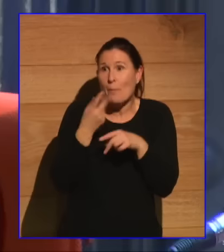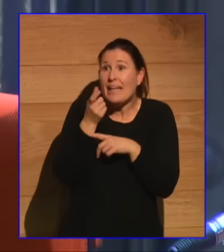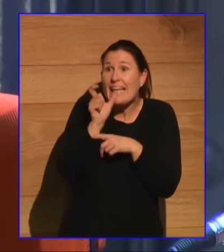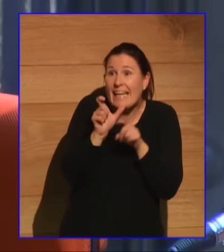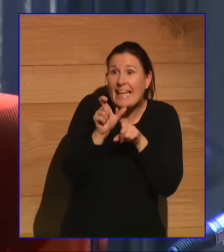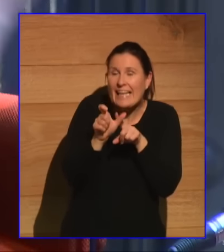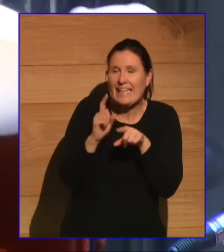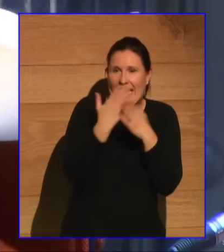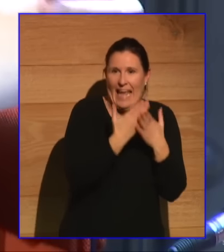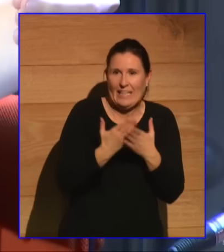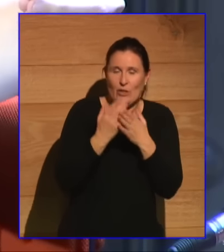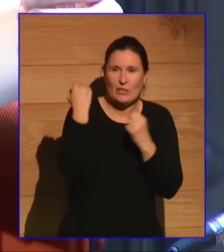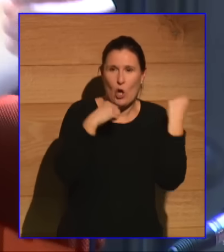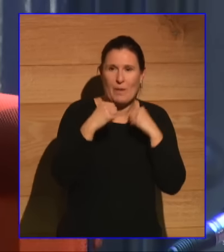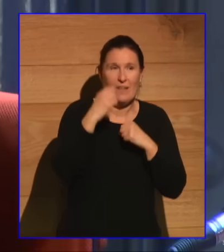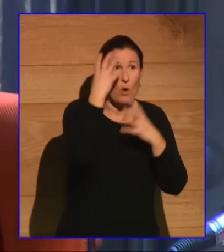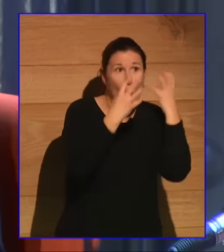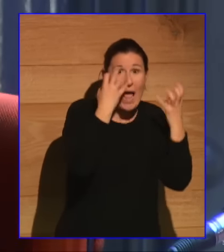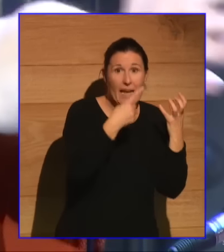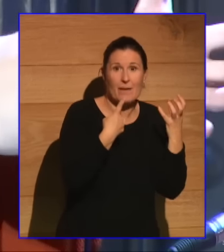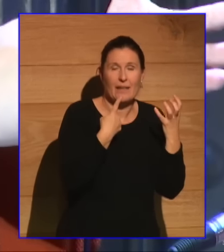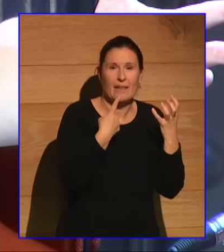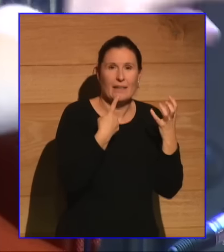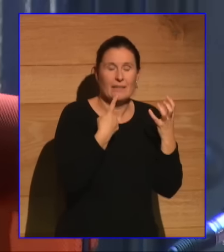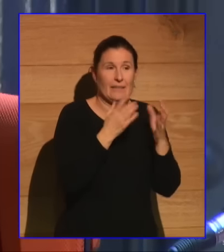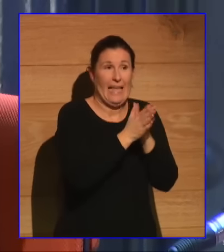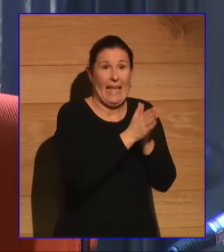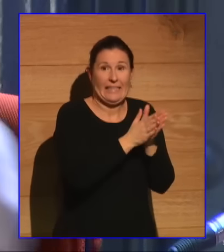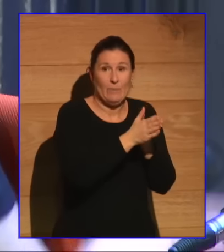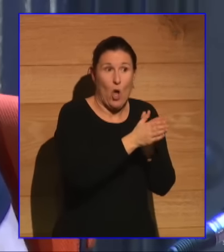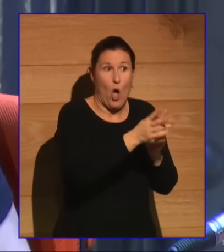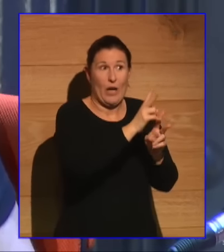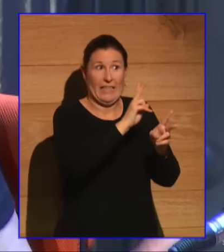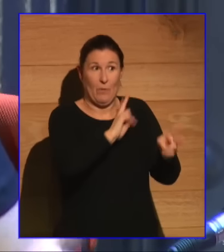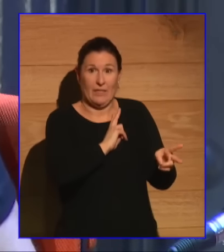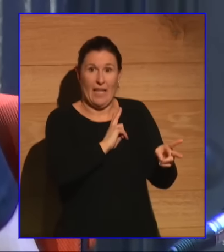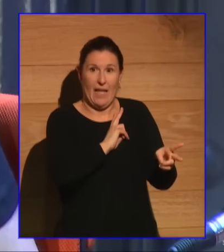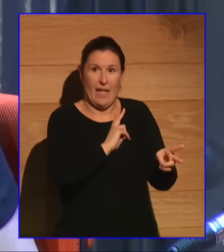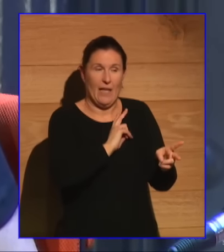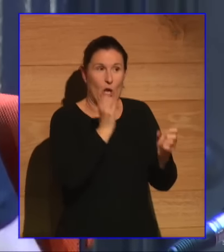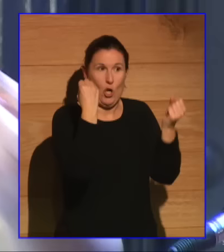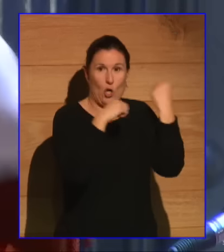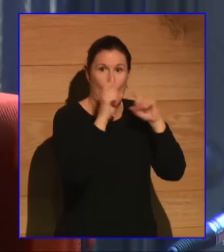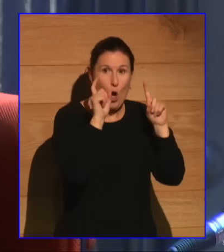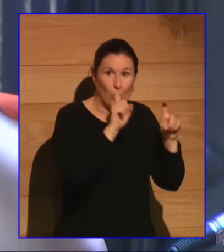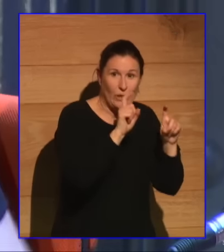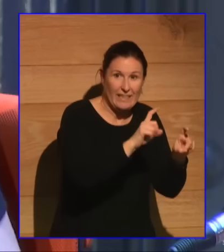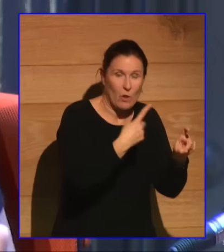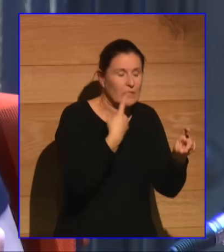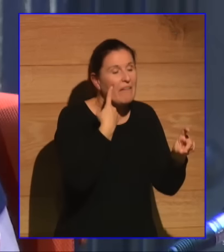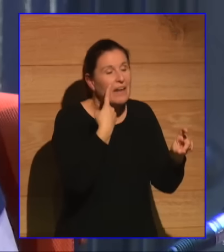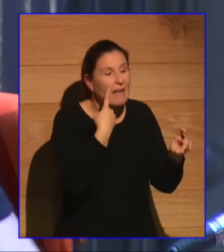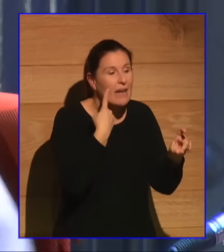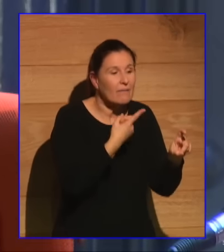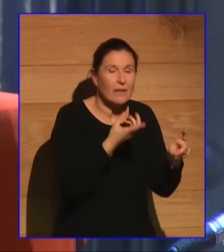sea, estudias el comportamiento de un animal, estímulo-respuesta. Y esperas. El condicionamiento, el conductismo. Y entonces ves, a ver